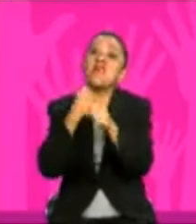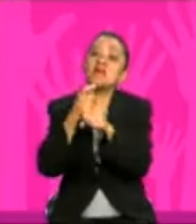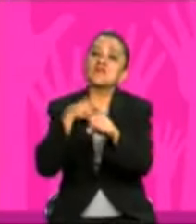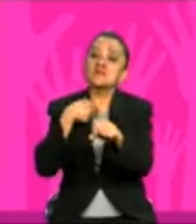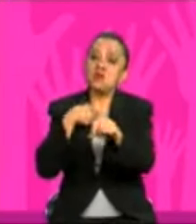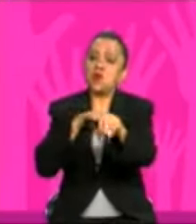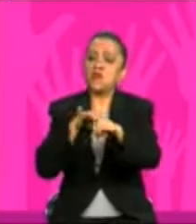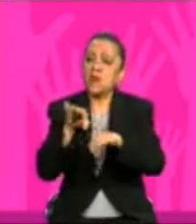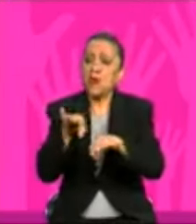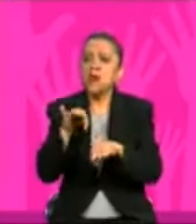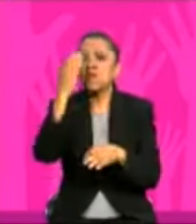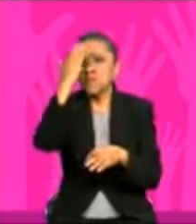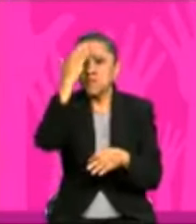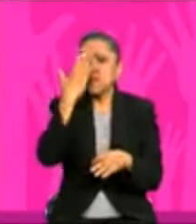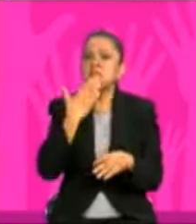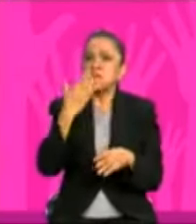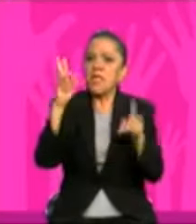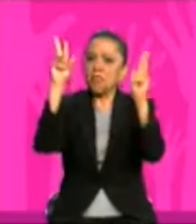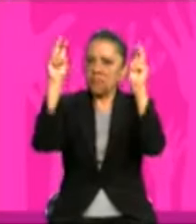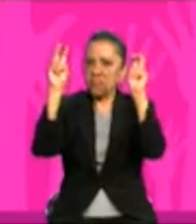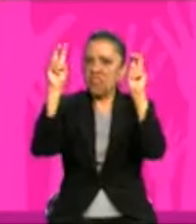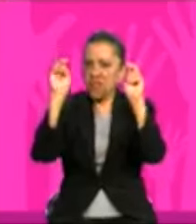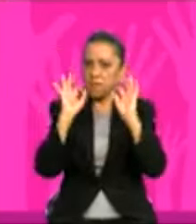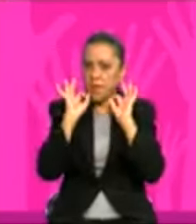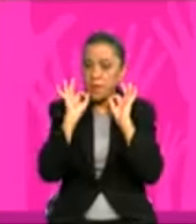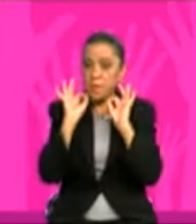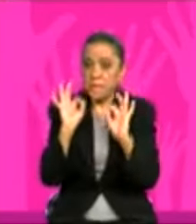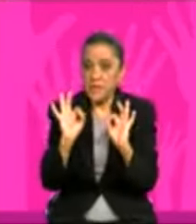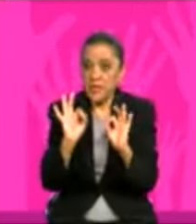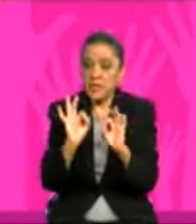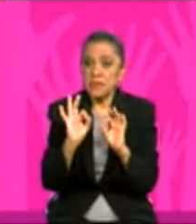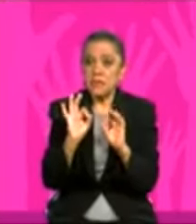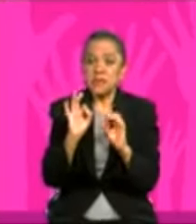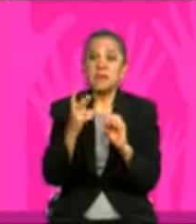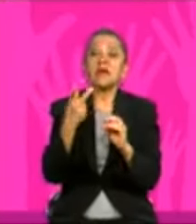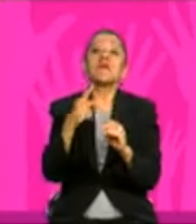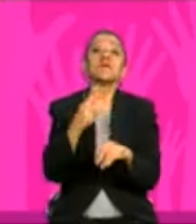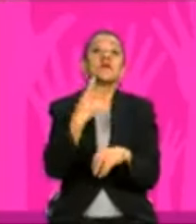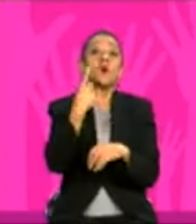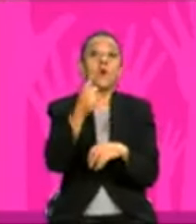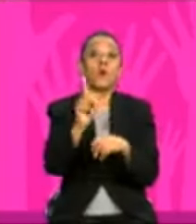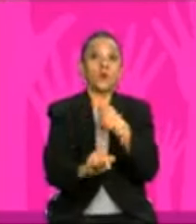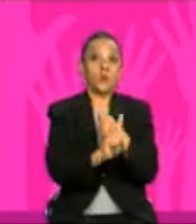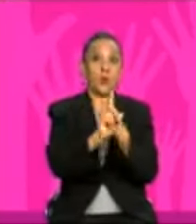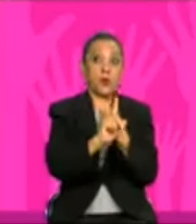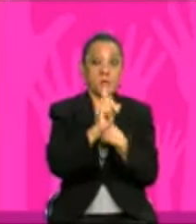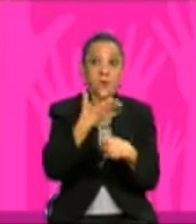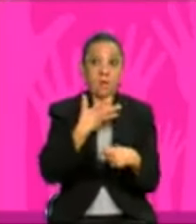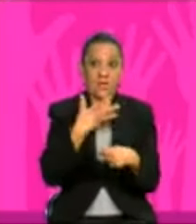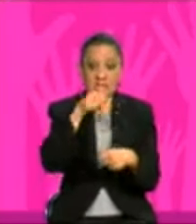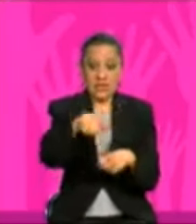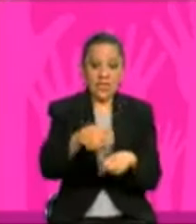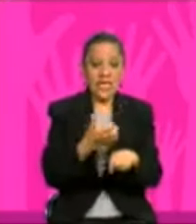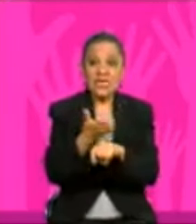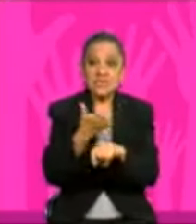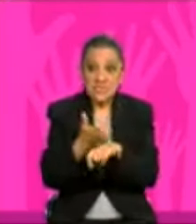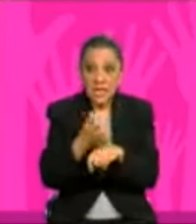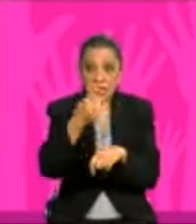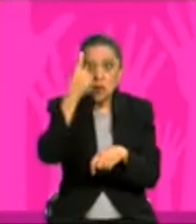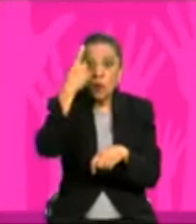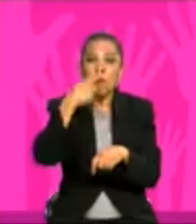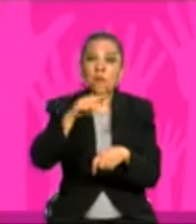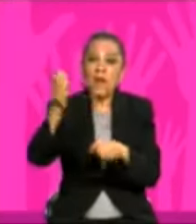Conozco bien el tema. Quiero decirles que uno de los problemas que ha tenido el estado para